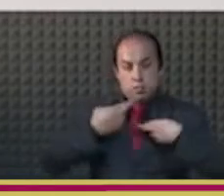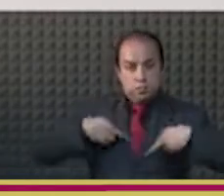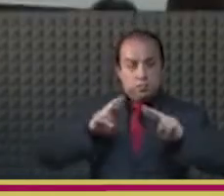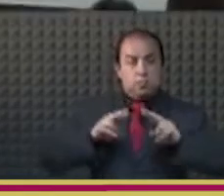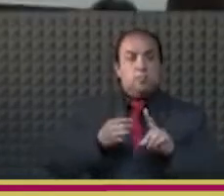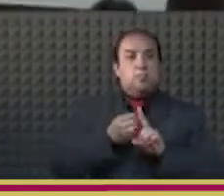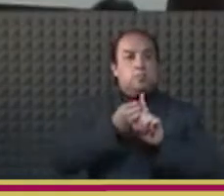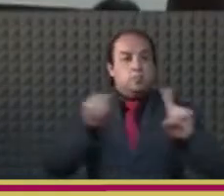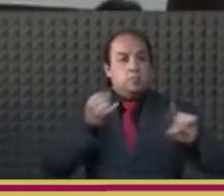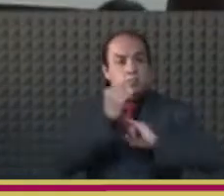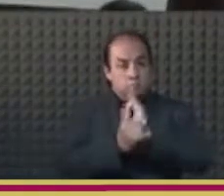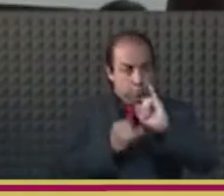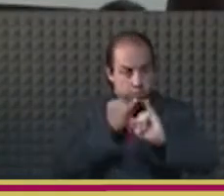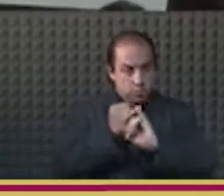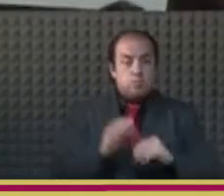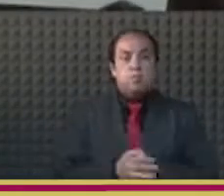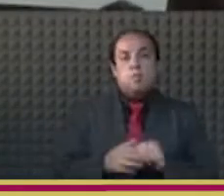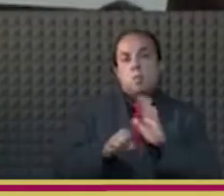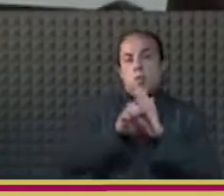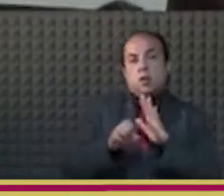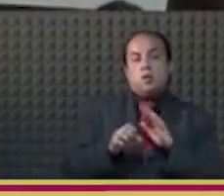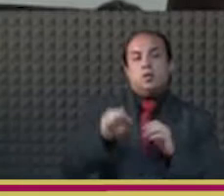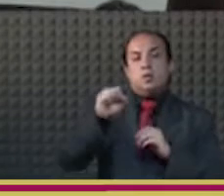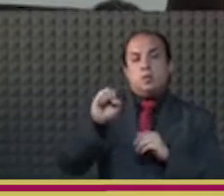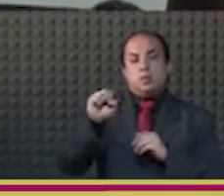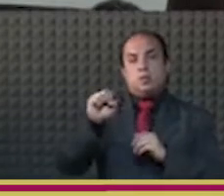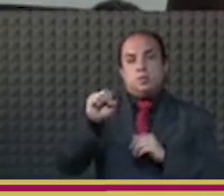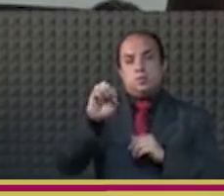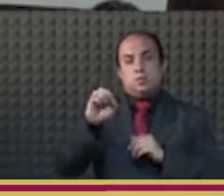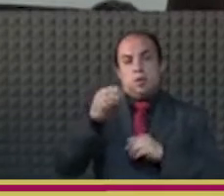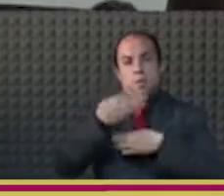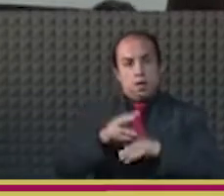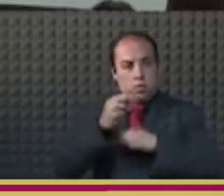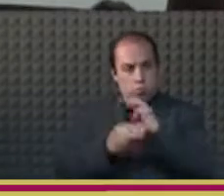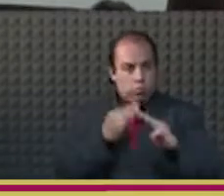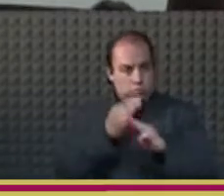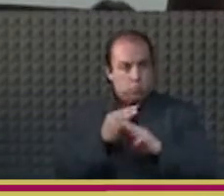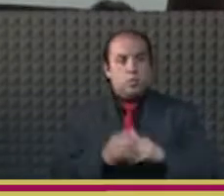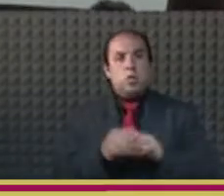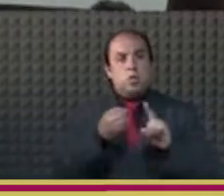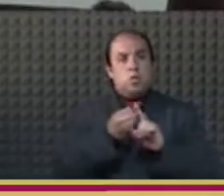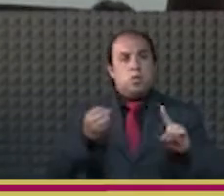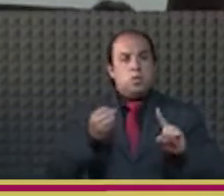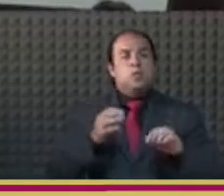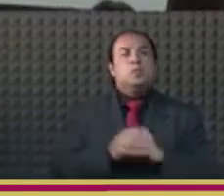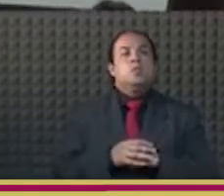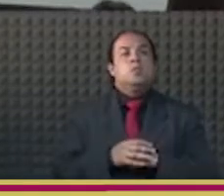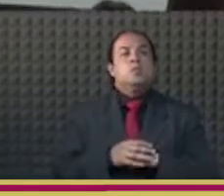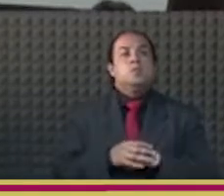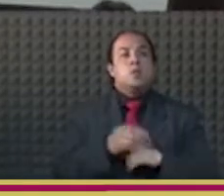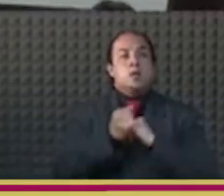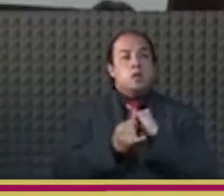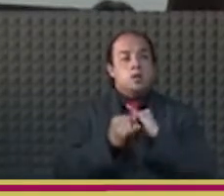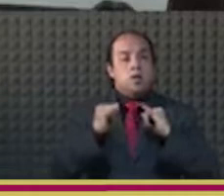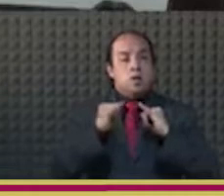los organismos internacionales, como lo es el BID, el Banco Mundial, la Organización Internacional de las Migraciones,